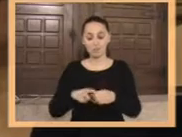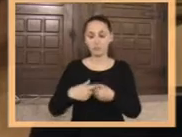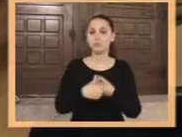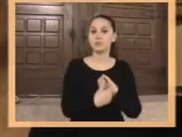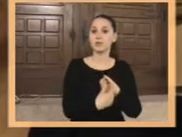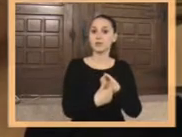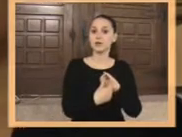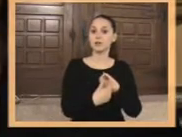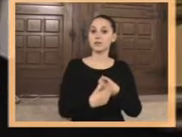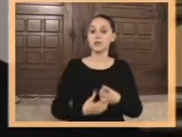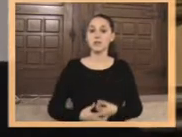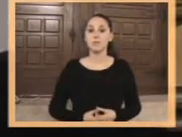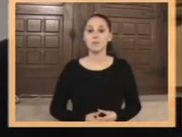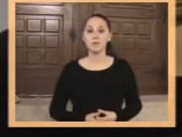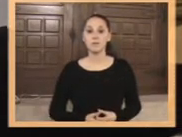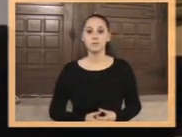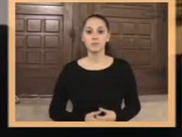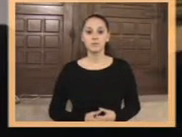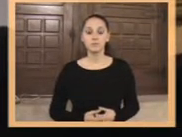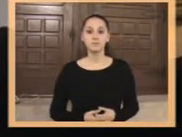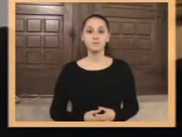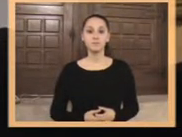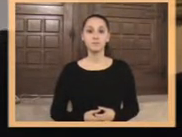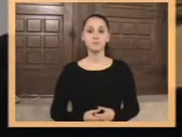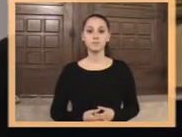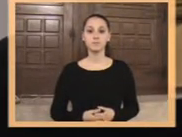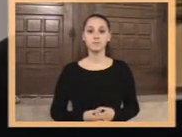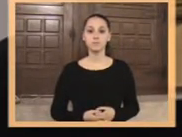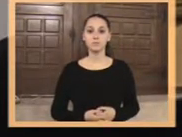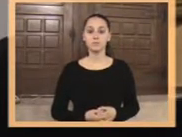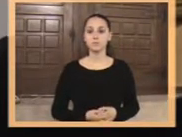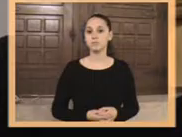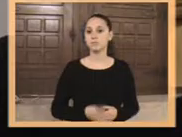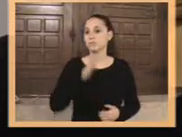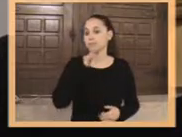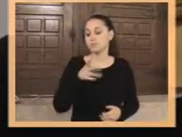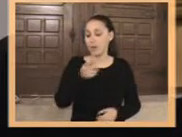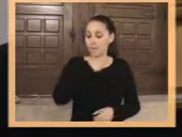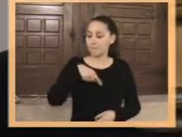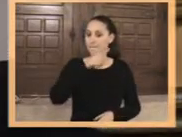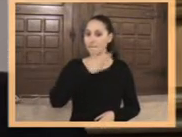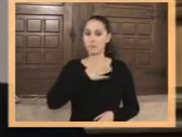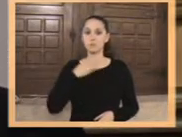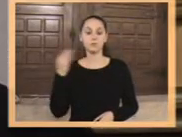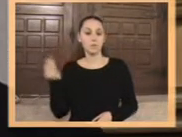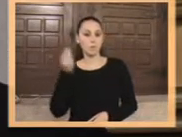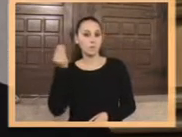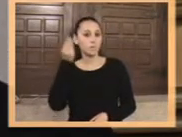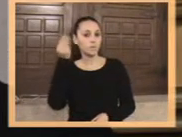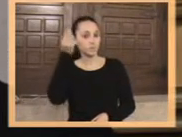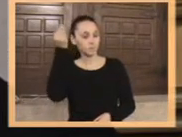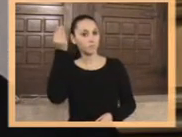precisamente para que suceda eso, porque viene precisamente a enriquecernos, a que seamos